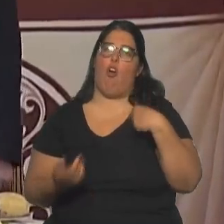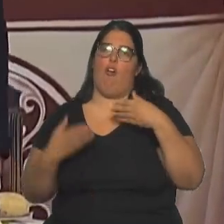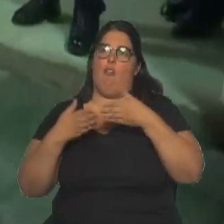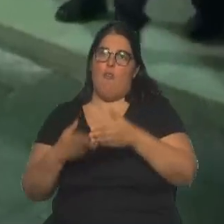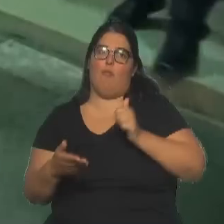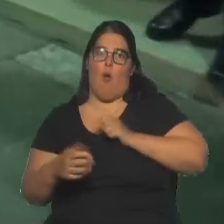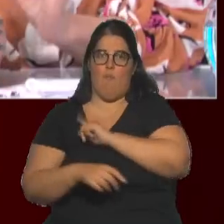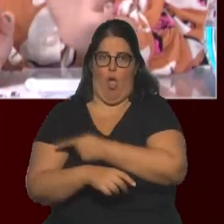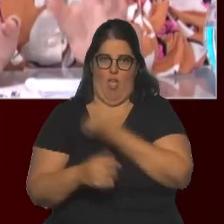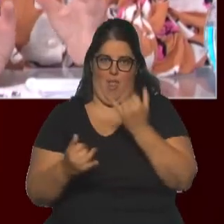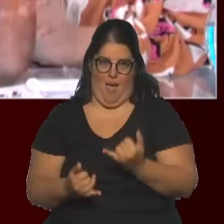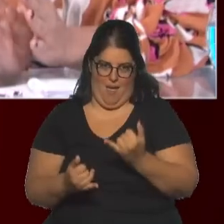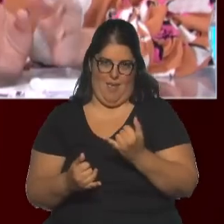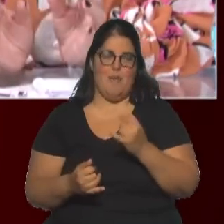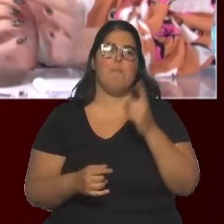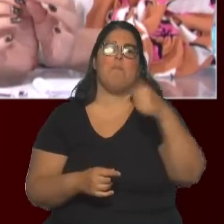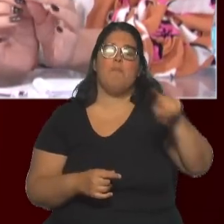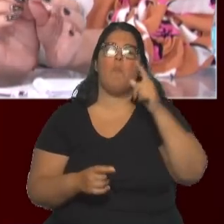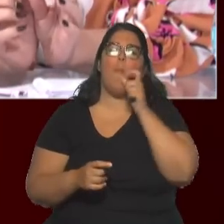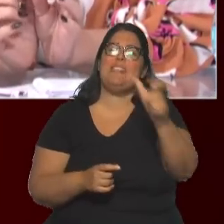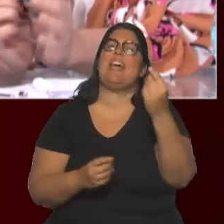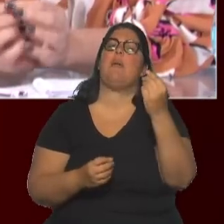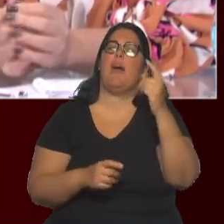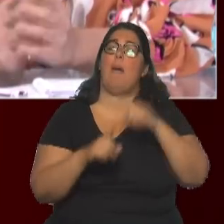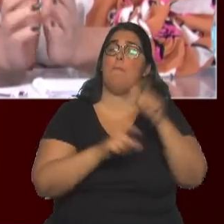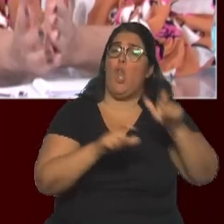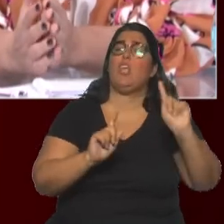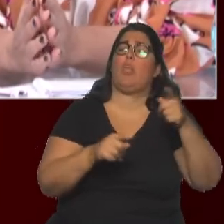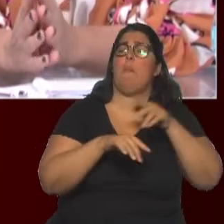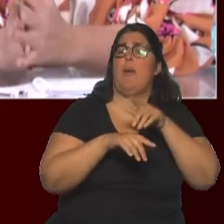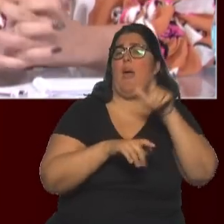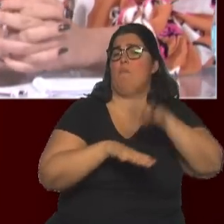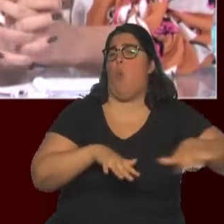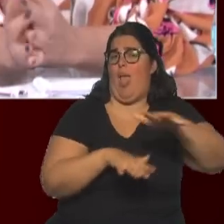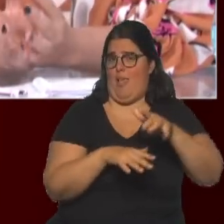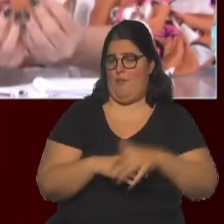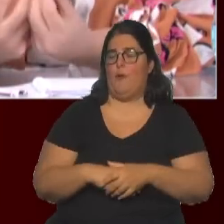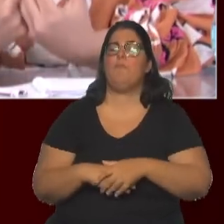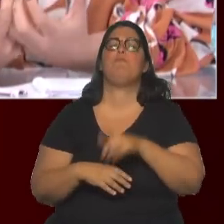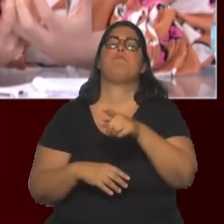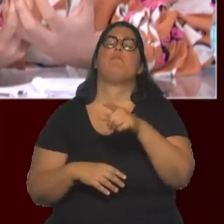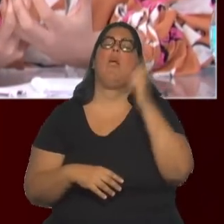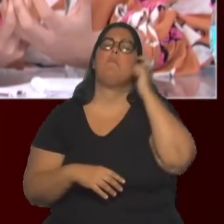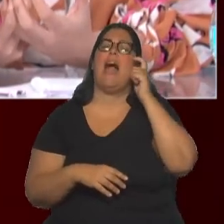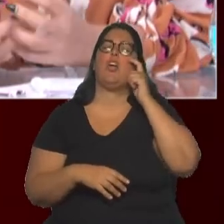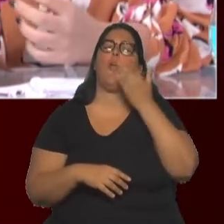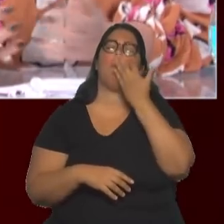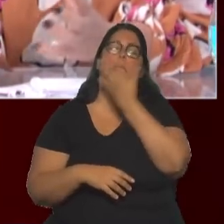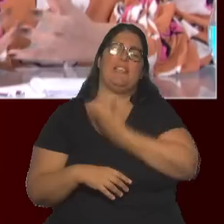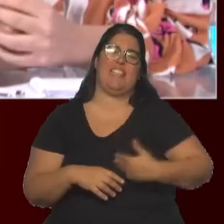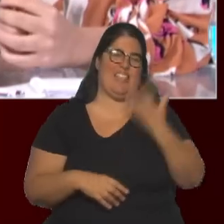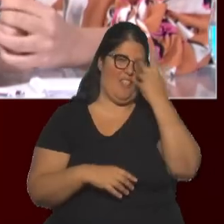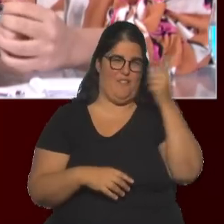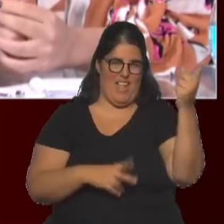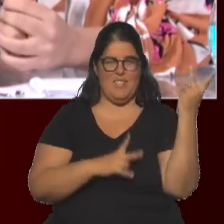electorado taiwanés. Jorge, te hago una última breve, no quiero dejar de preguntarte por Europa, la visita de Emmanuel Macron a China. ¿Qué rol está jugando Europa en